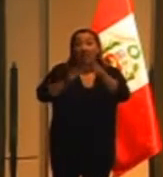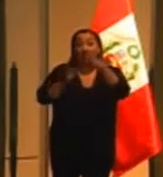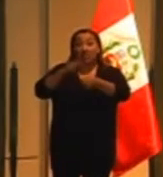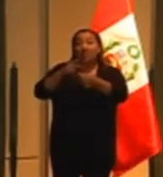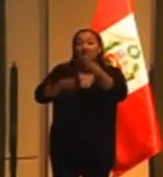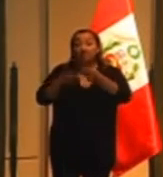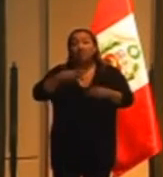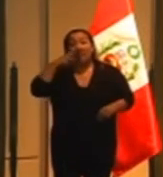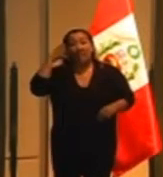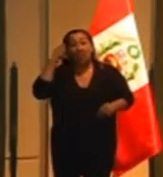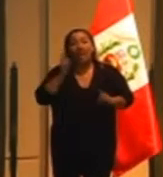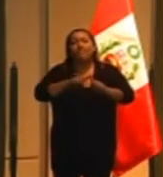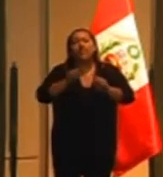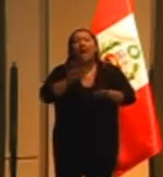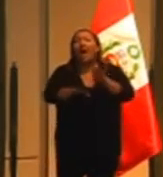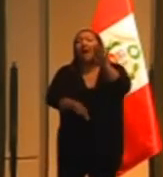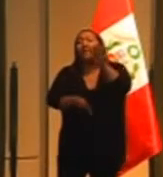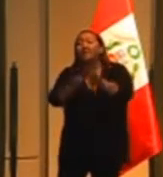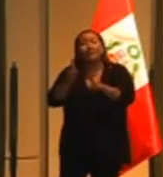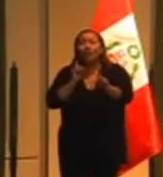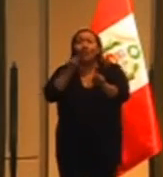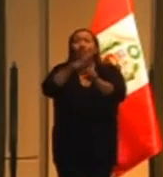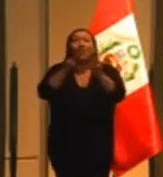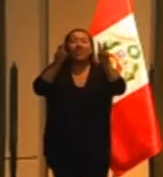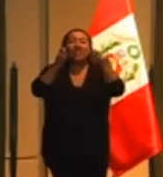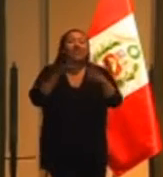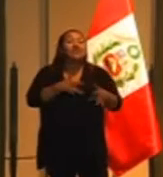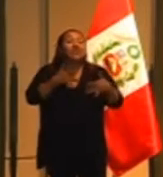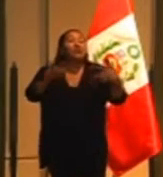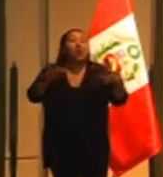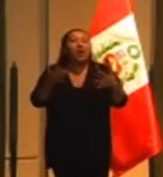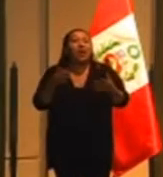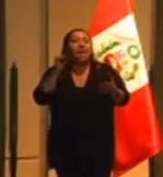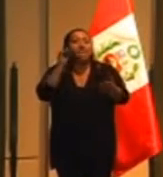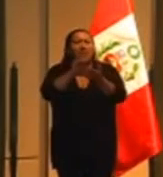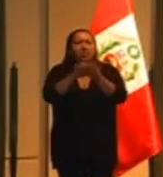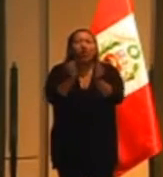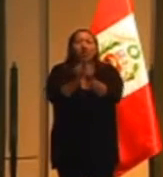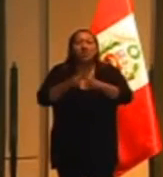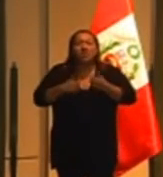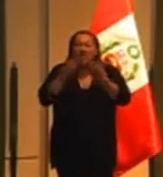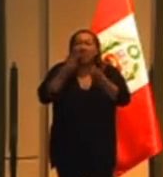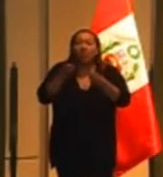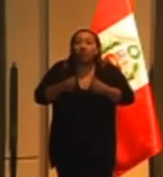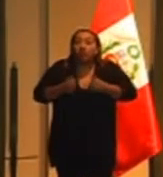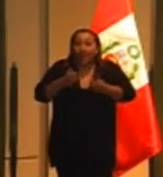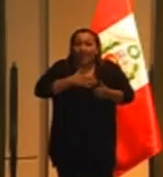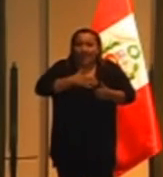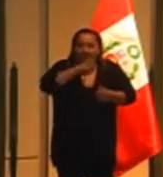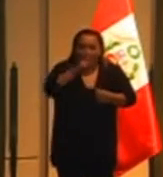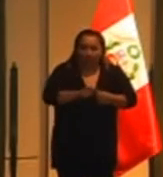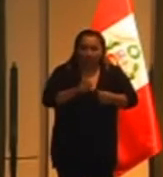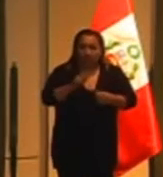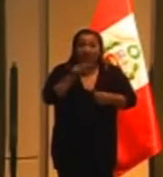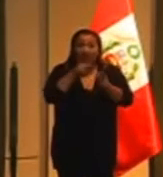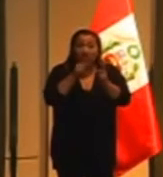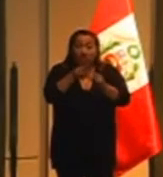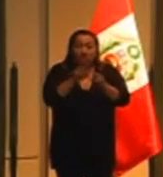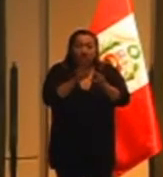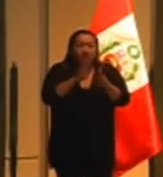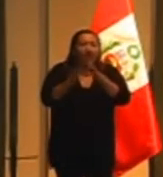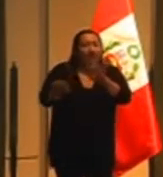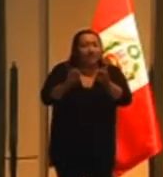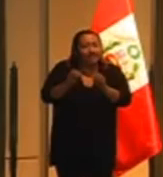miraflorinos. Pero a veces no vamos a temas espirituales, sino vamos a temas de convivencia. Y ahí todavía tenemos que hacer unos